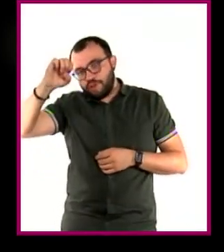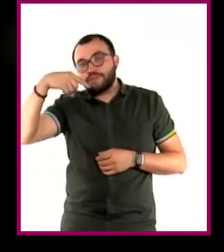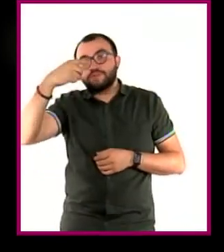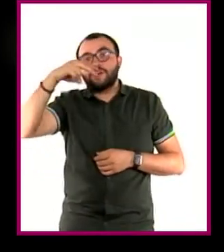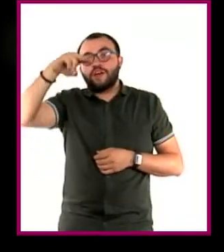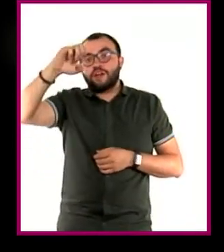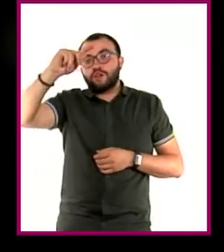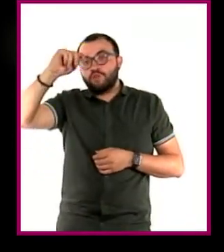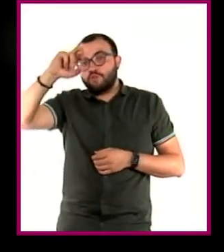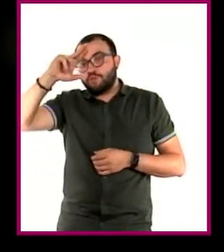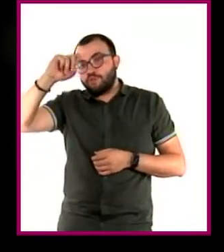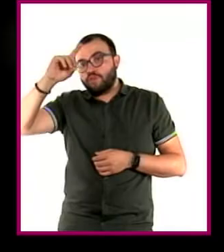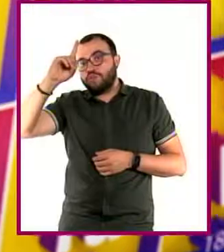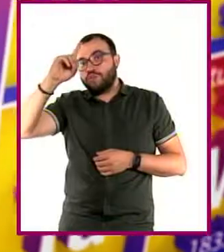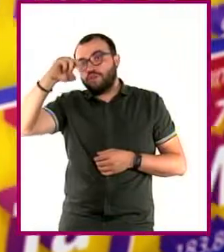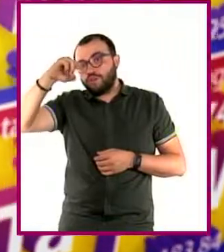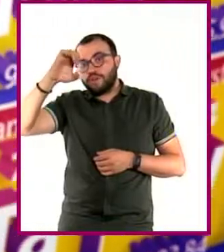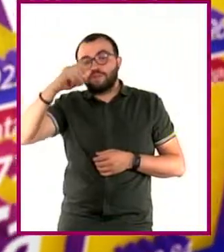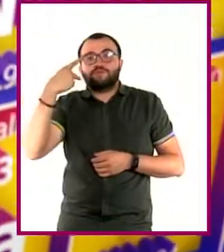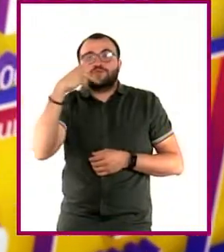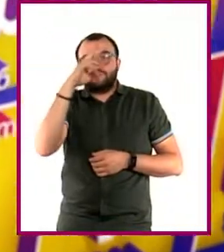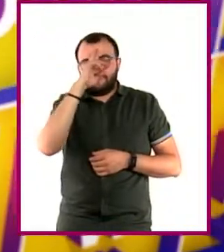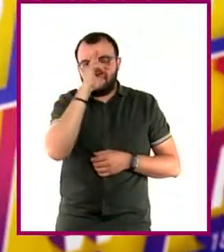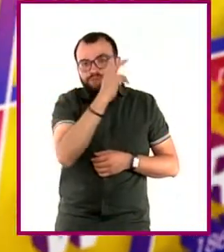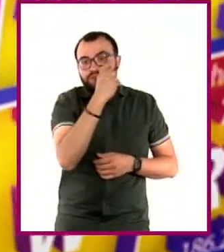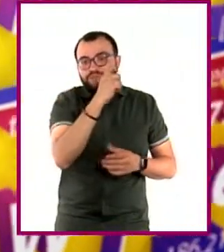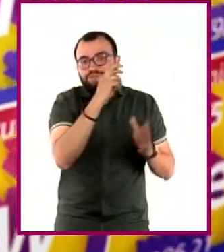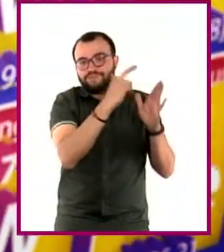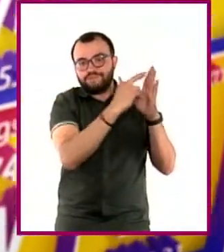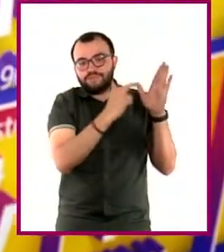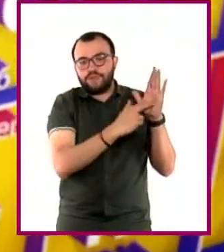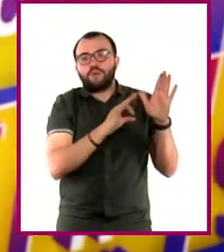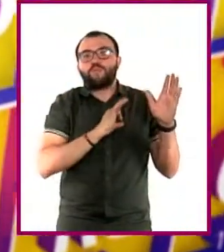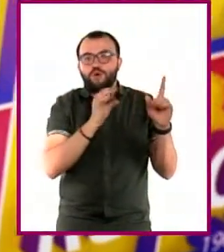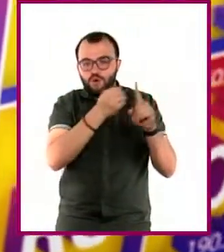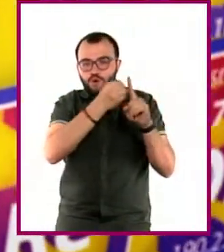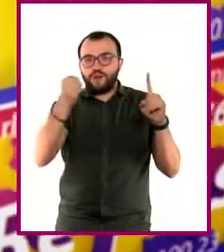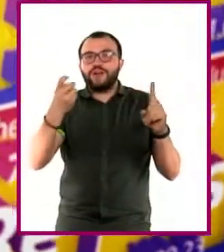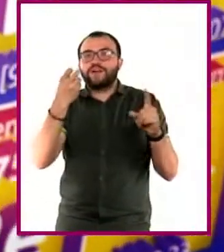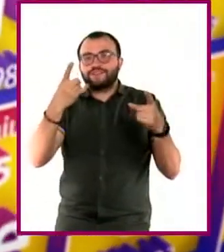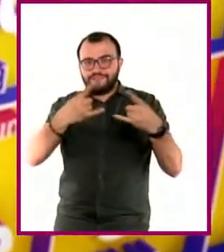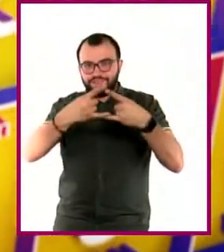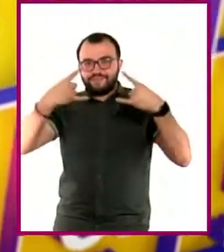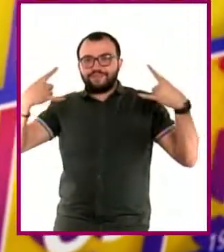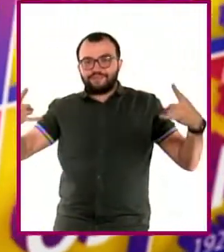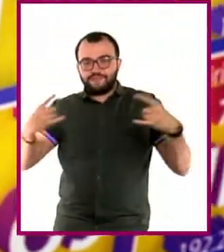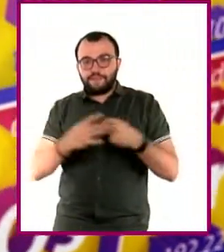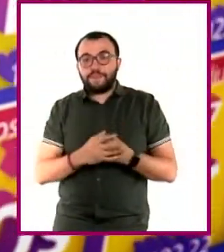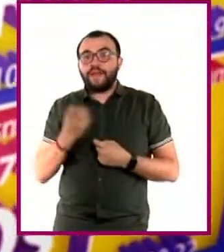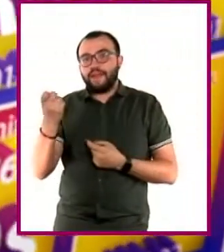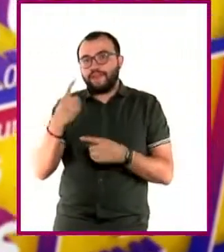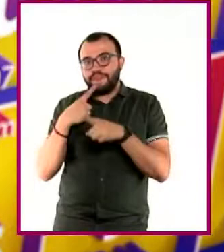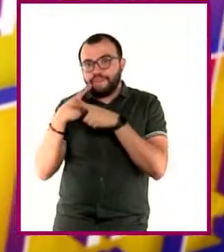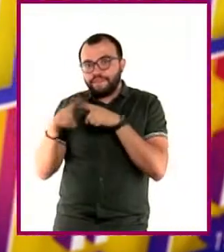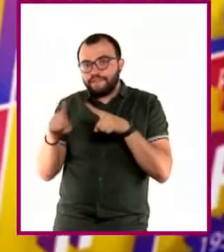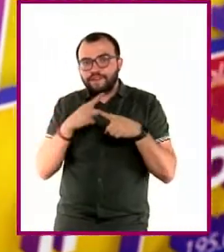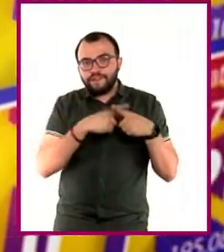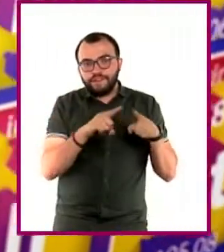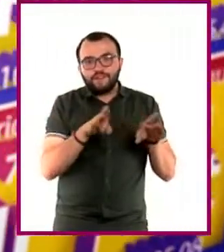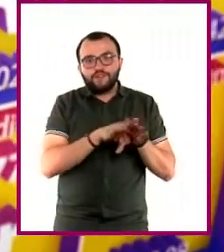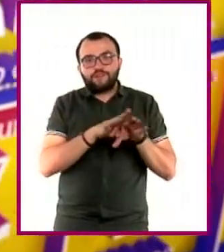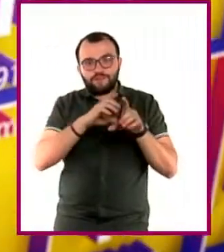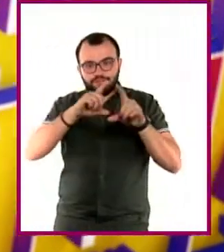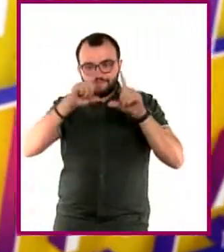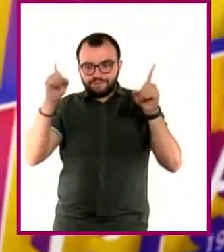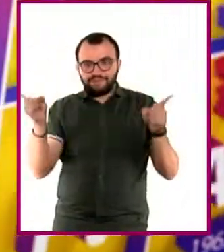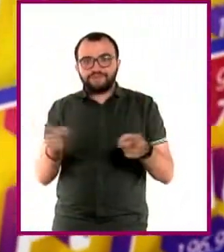Y entonces nosotros podemos de esta manera organizar la tabla periódica de los elementos. Hay diferentes órbitas y